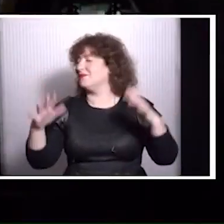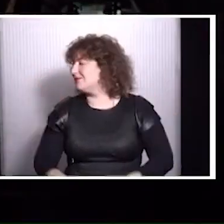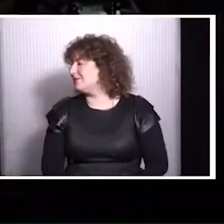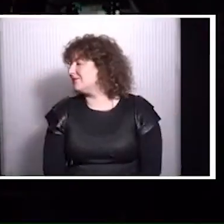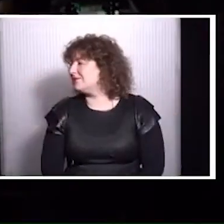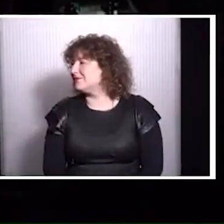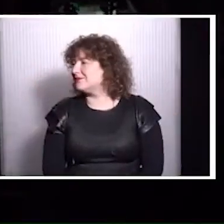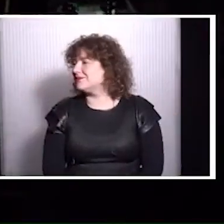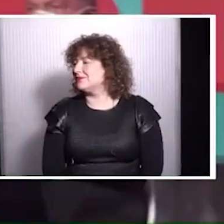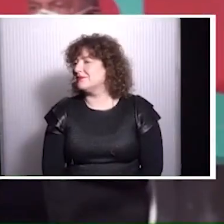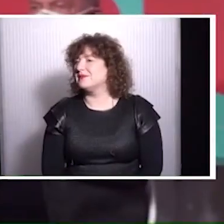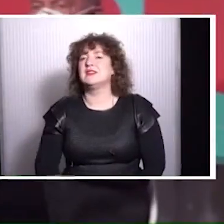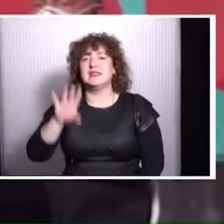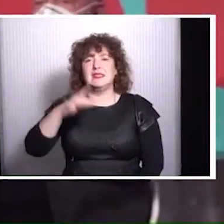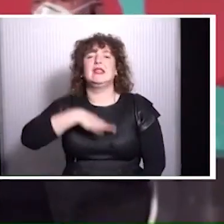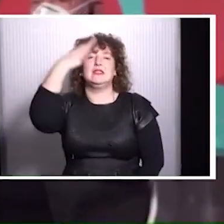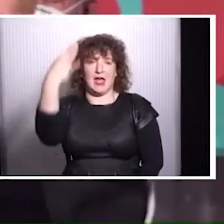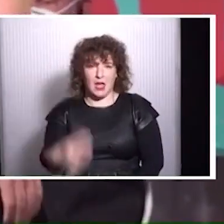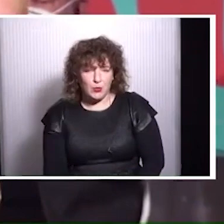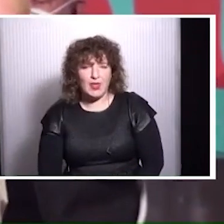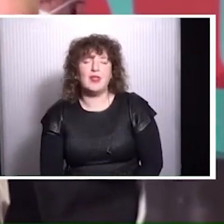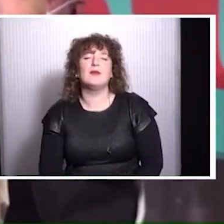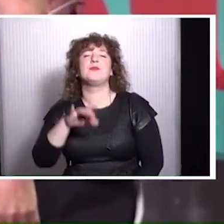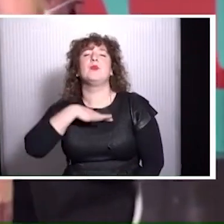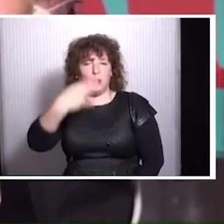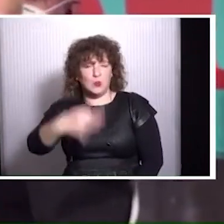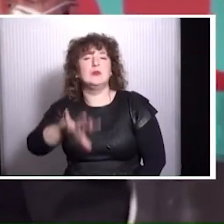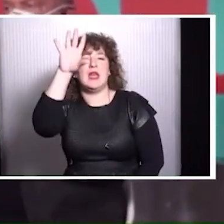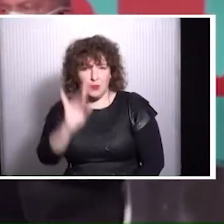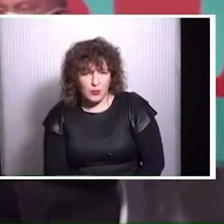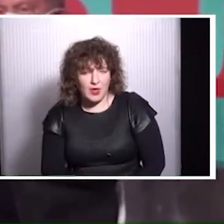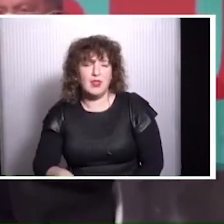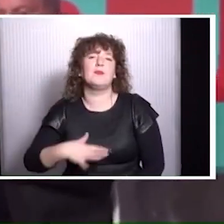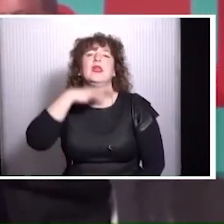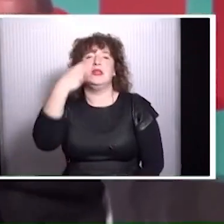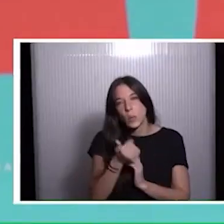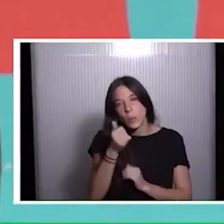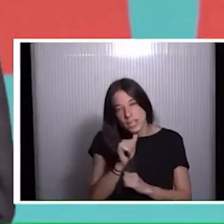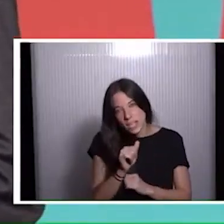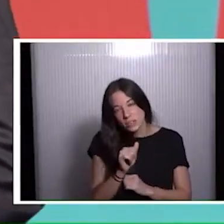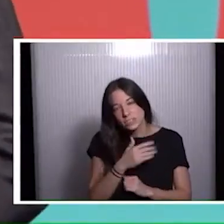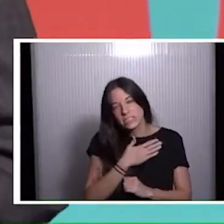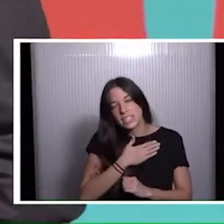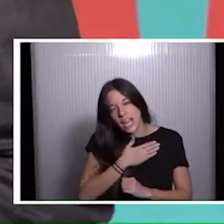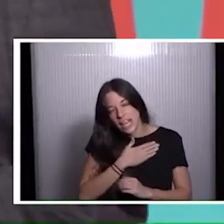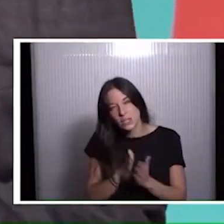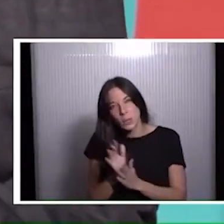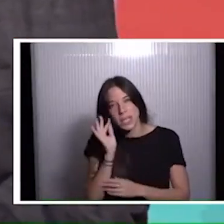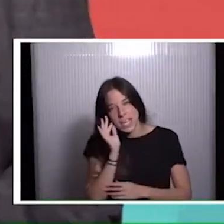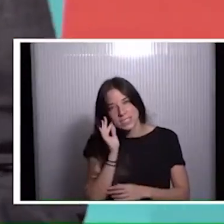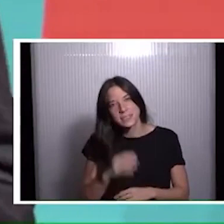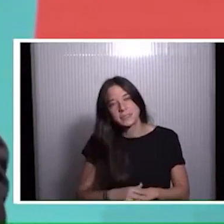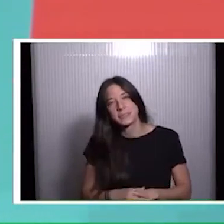el ex vicepresidente y ex líder de podemos cable iglesias ha avisado este sábado de que al igual que el ex mandatario brasileño lula da silva